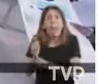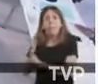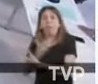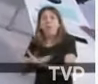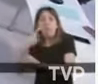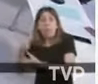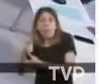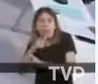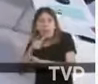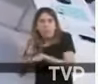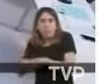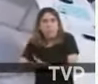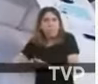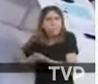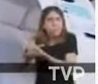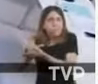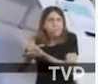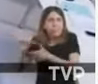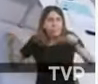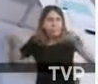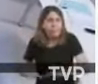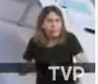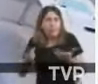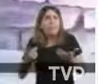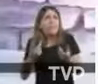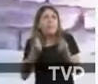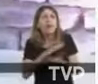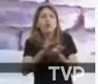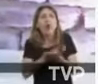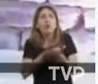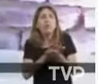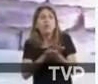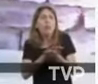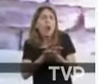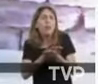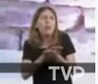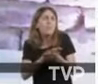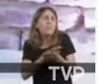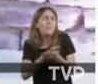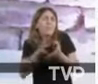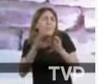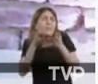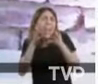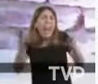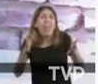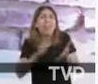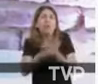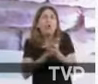bomba atómica, y bueno, necesita soluciones también excepcionales. Por eso es importante